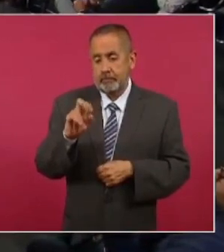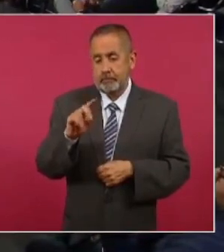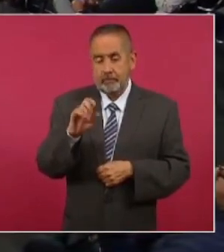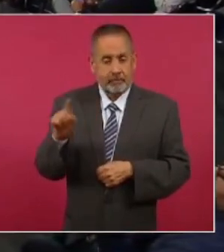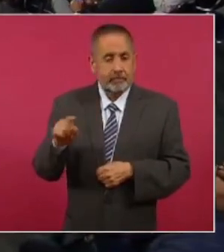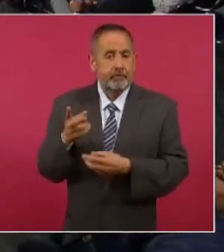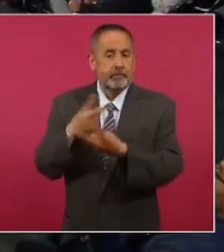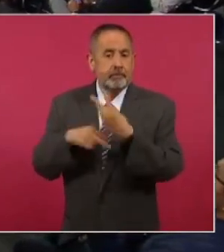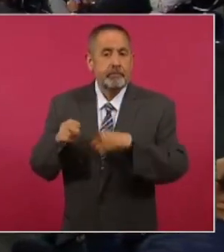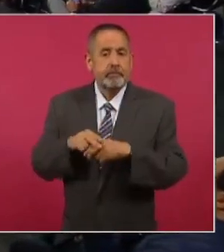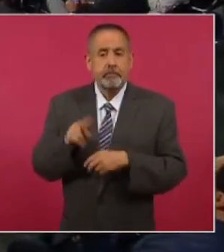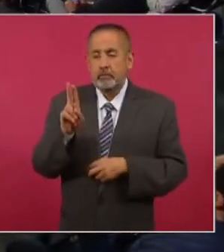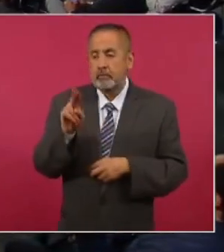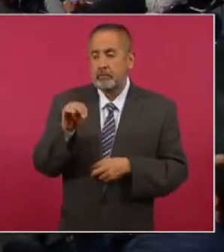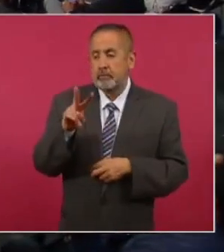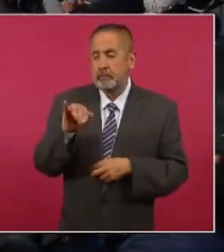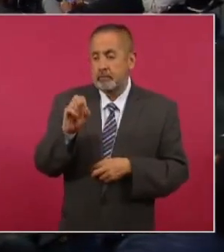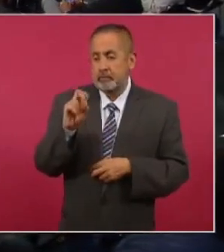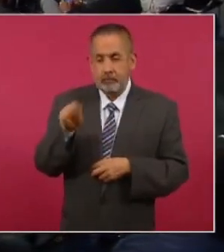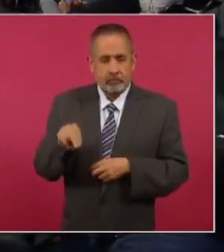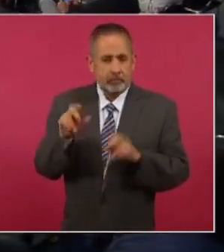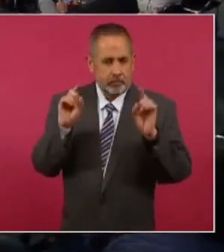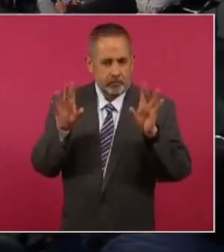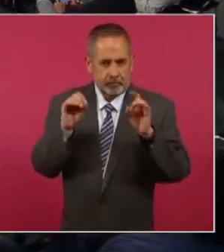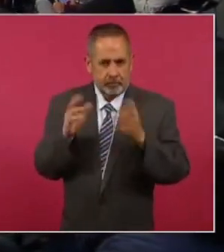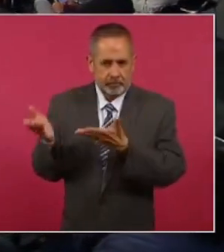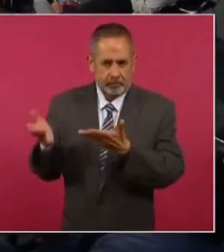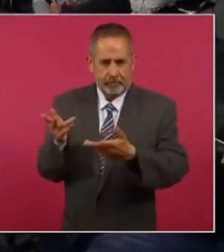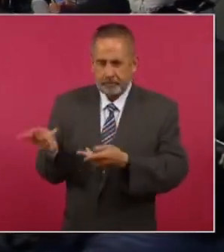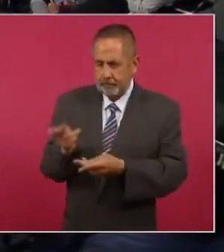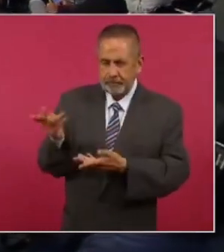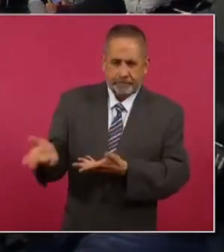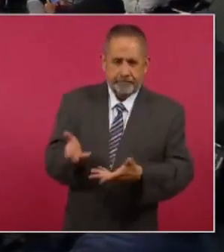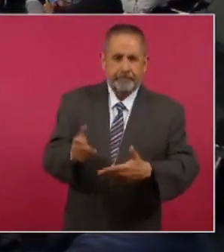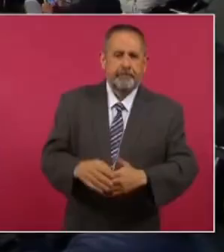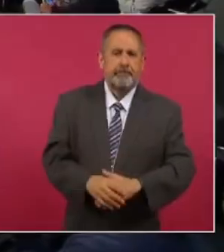Univisión Los Ángeles le damos oportunidad gracias